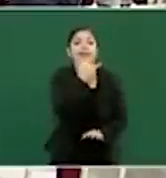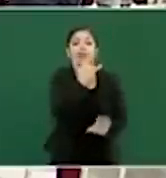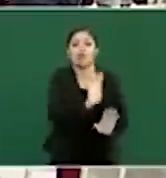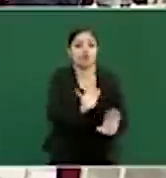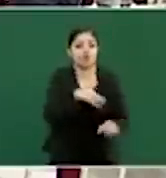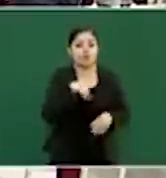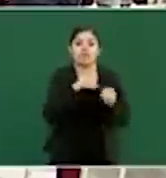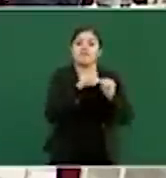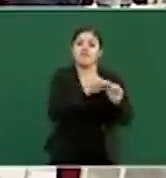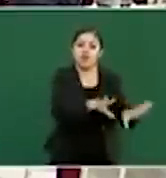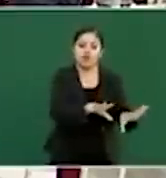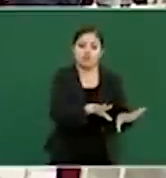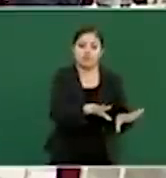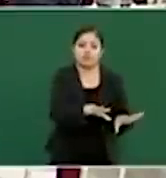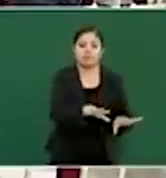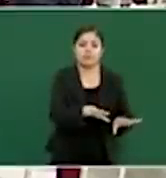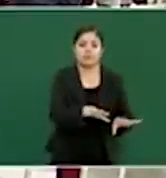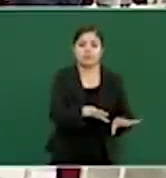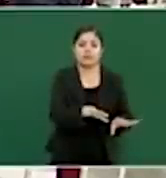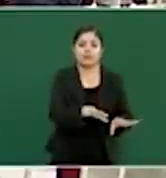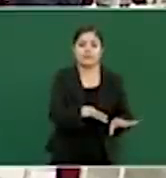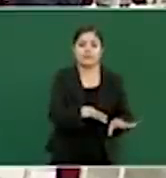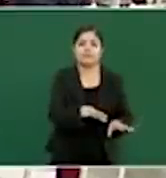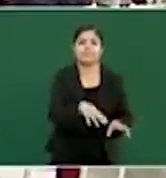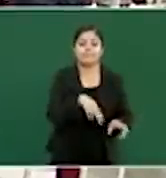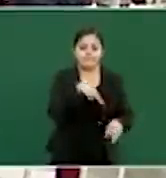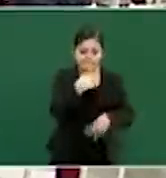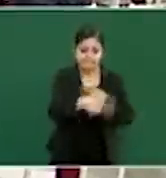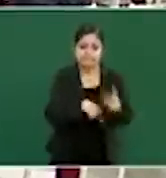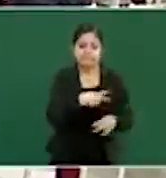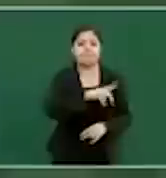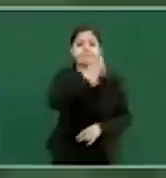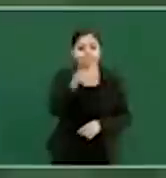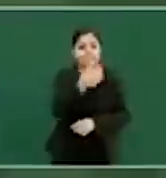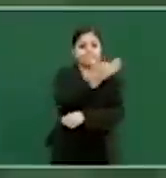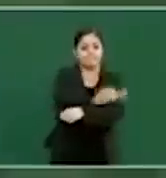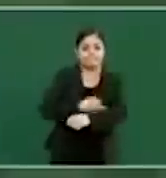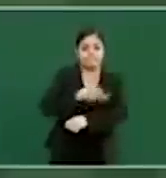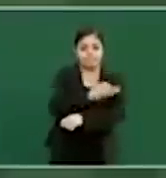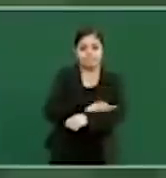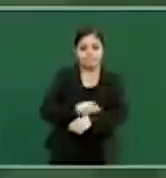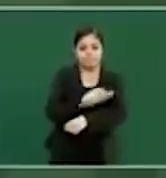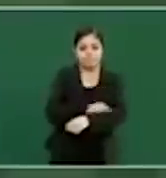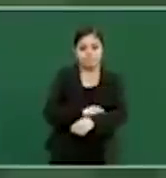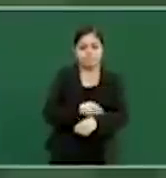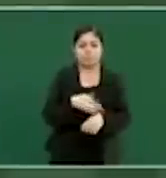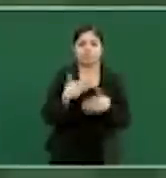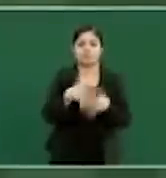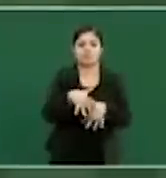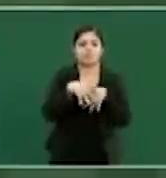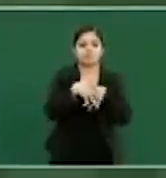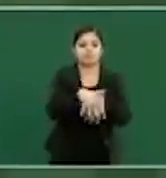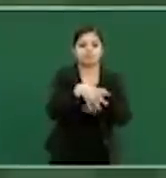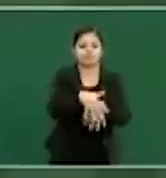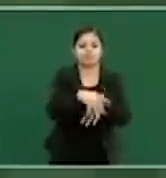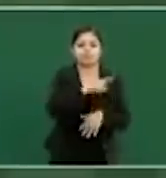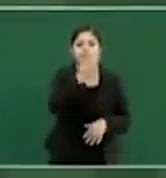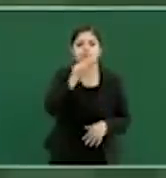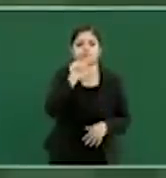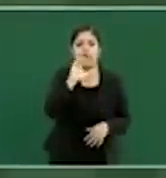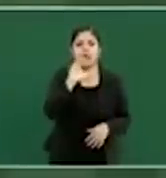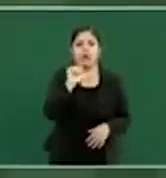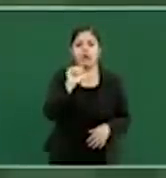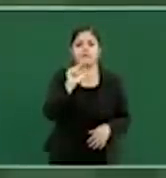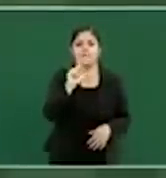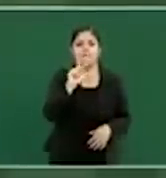es la información. Y vamos después en la tarde a un meeting a Zacapu,